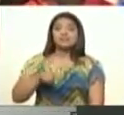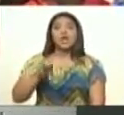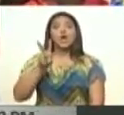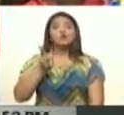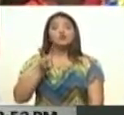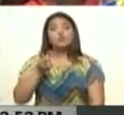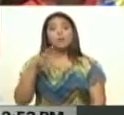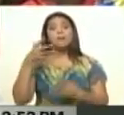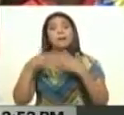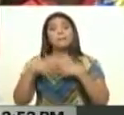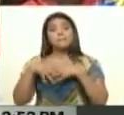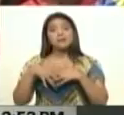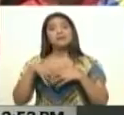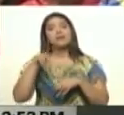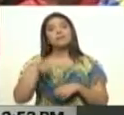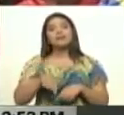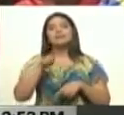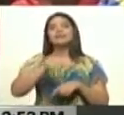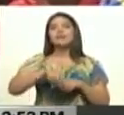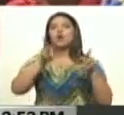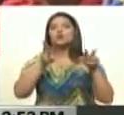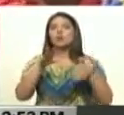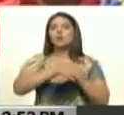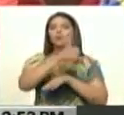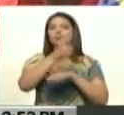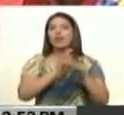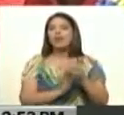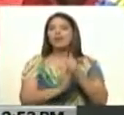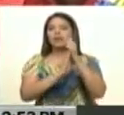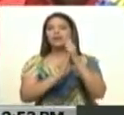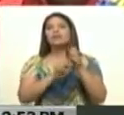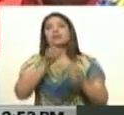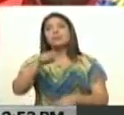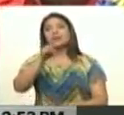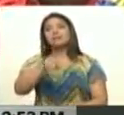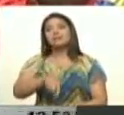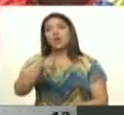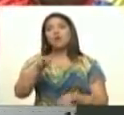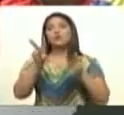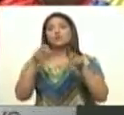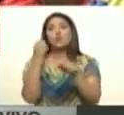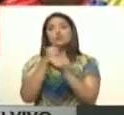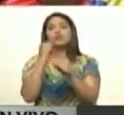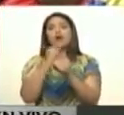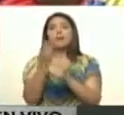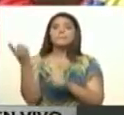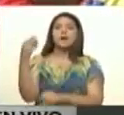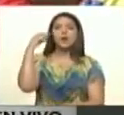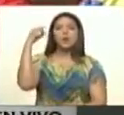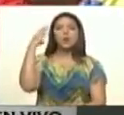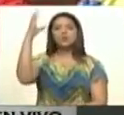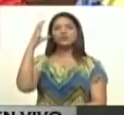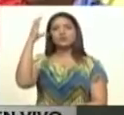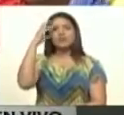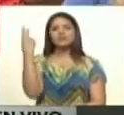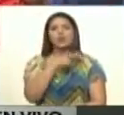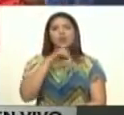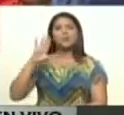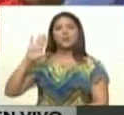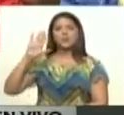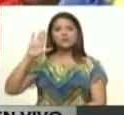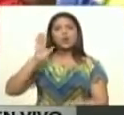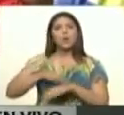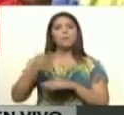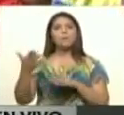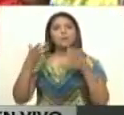corpoley, también se necesita una nueva dirigencia. Y también necesitamos nuevos trabajadores con más conciencia, con más compromiso. Porque